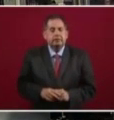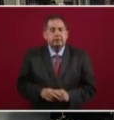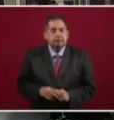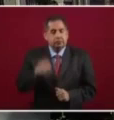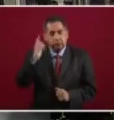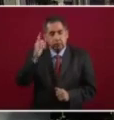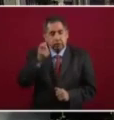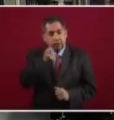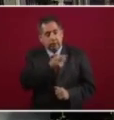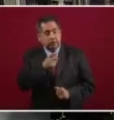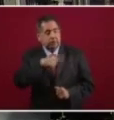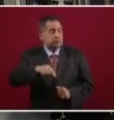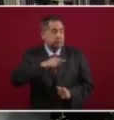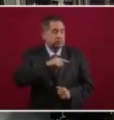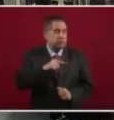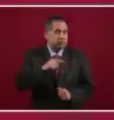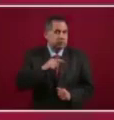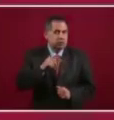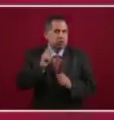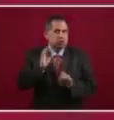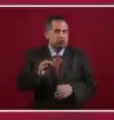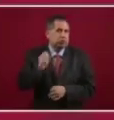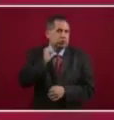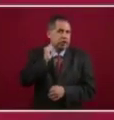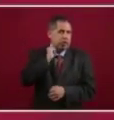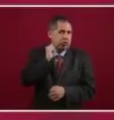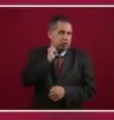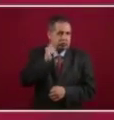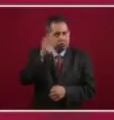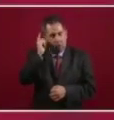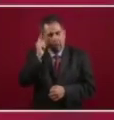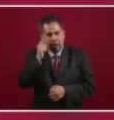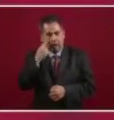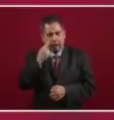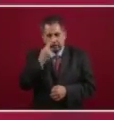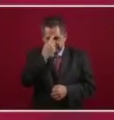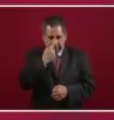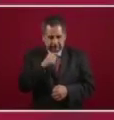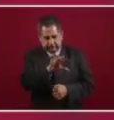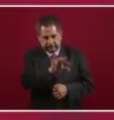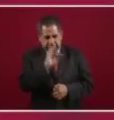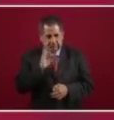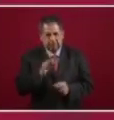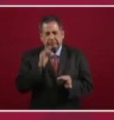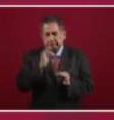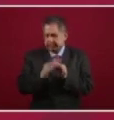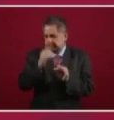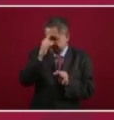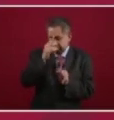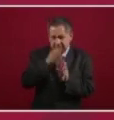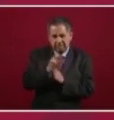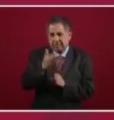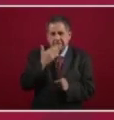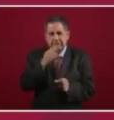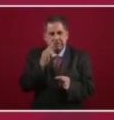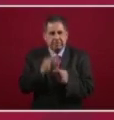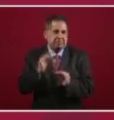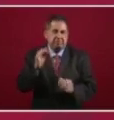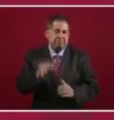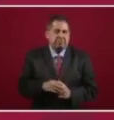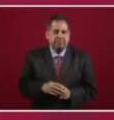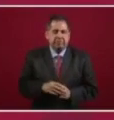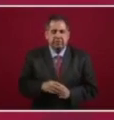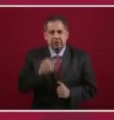los legisladores, en este caso son los senadores, actúen de manera consecuente